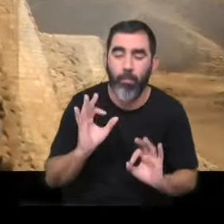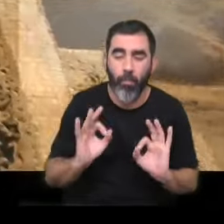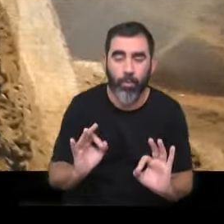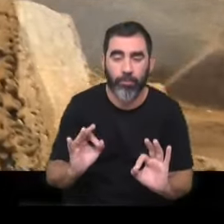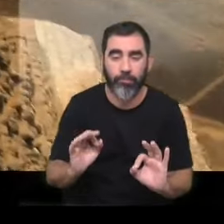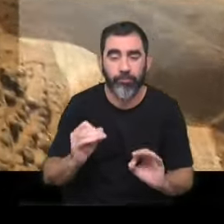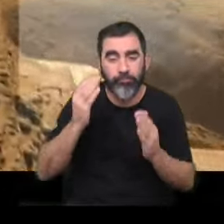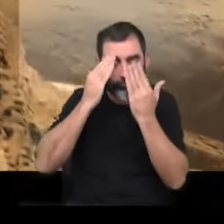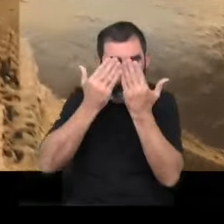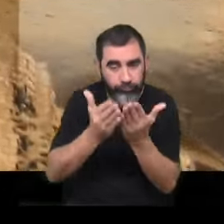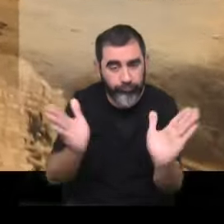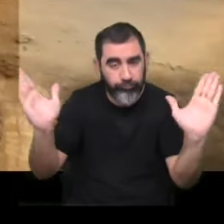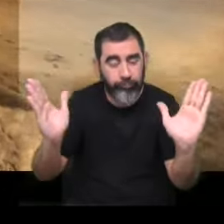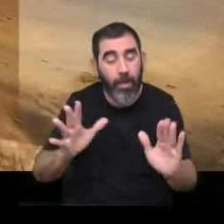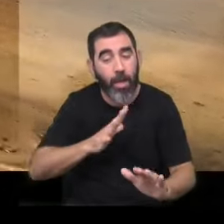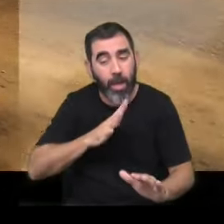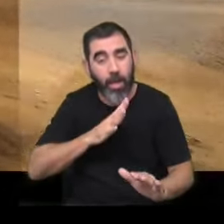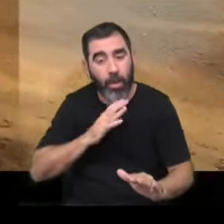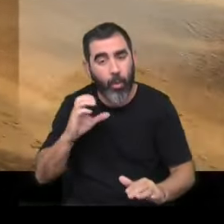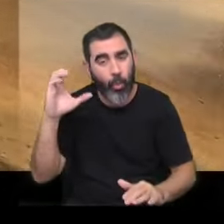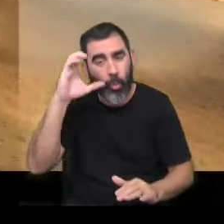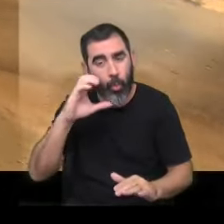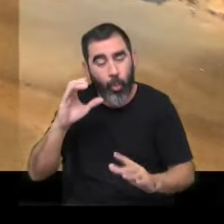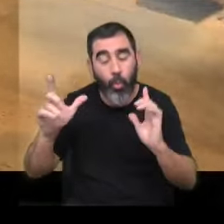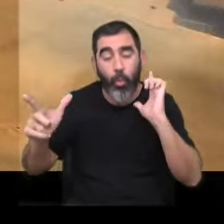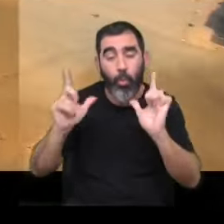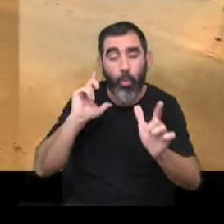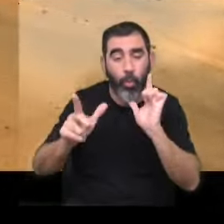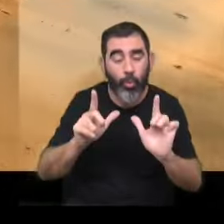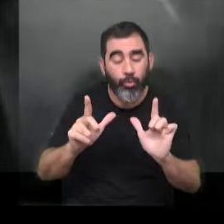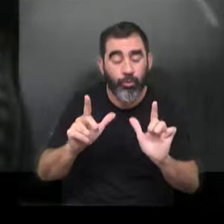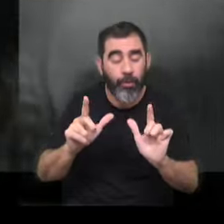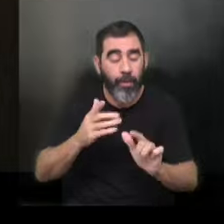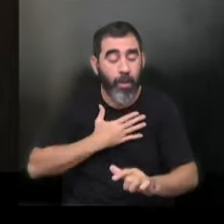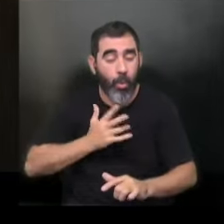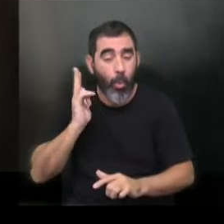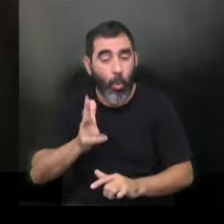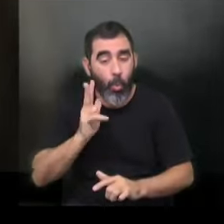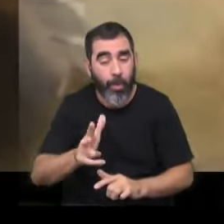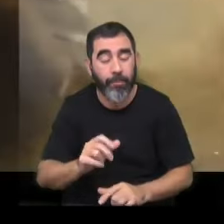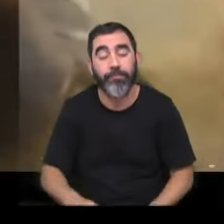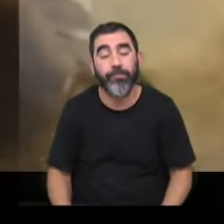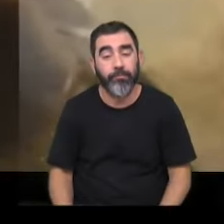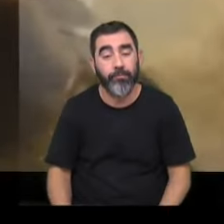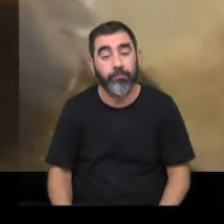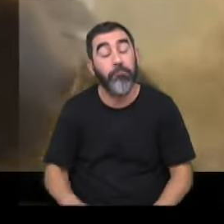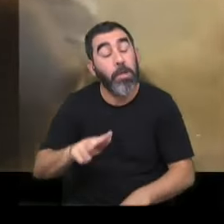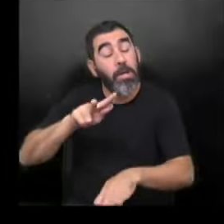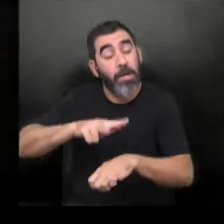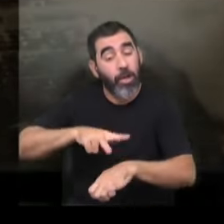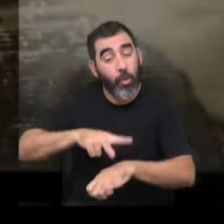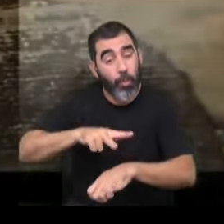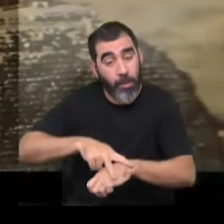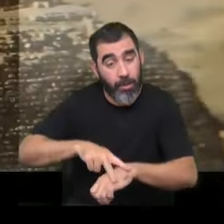los horizontes y va a despertar el lado más aventurero, si se quiere, que vive en los espectadores. Es muy recomendable y,